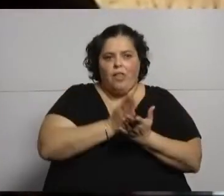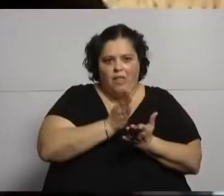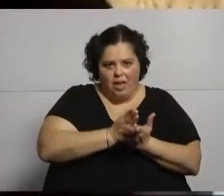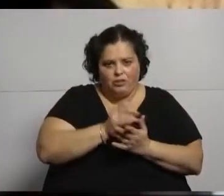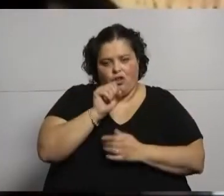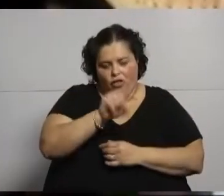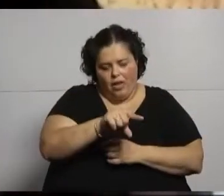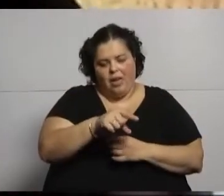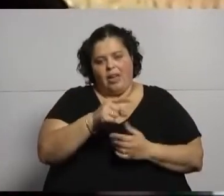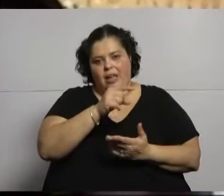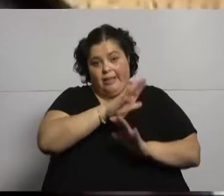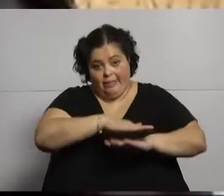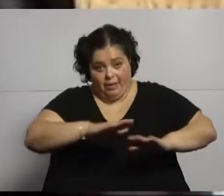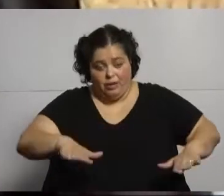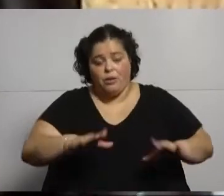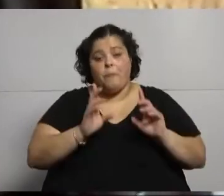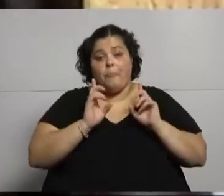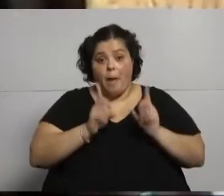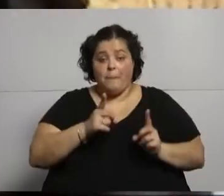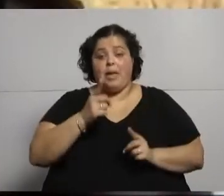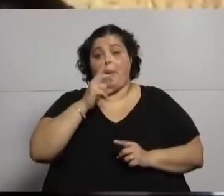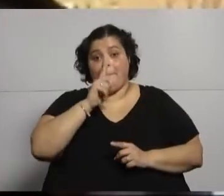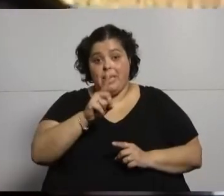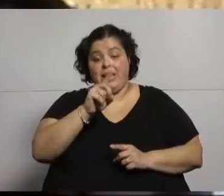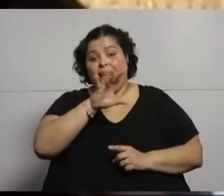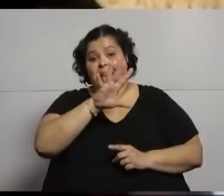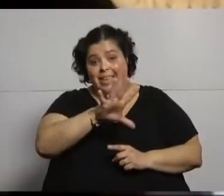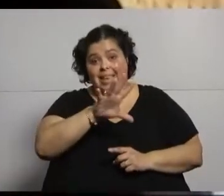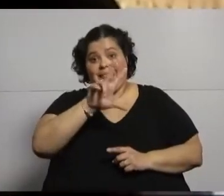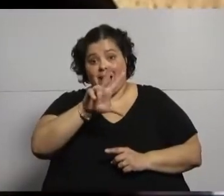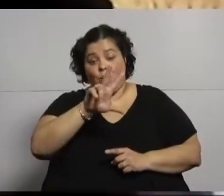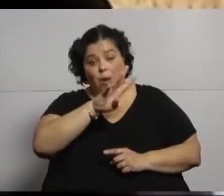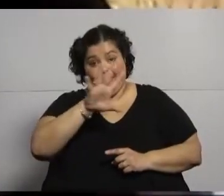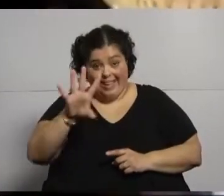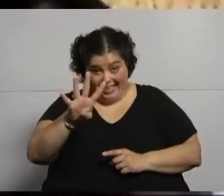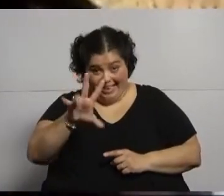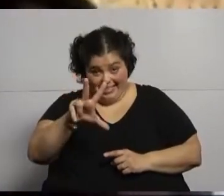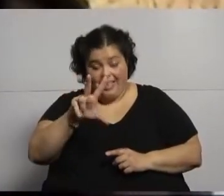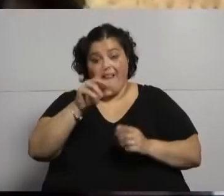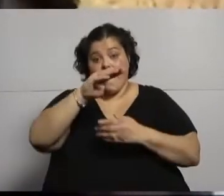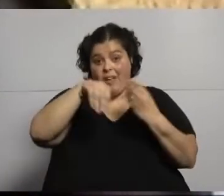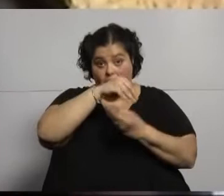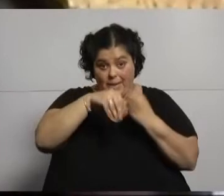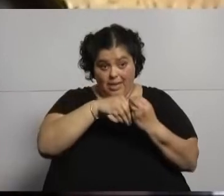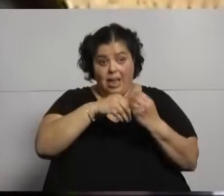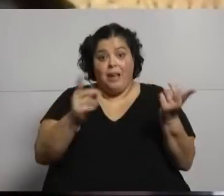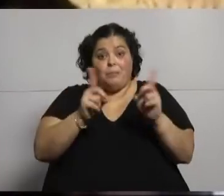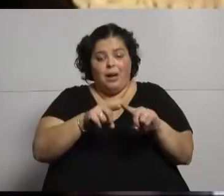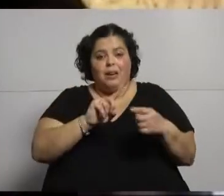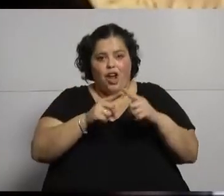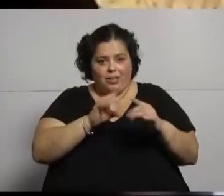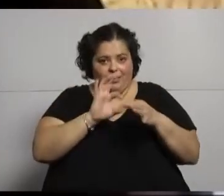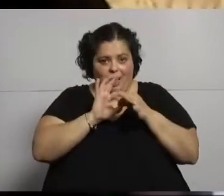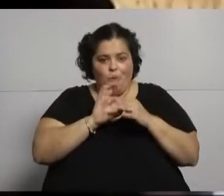en cuenta que de 1.543 familias pudimos alcanzar a reconectar con